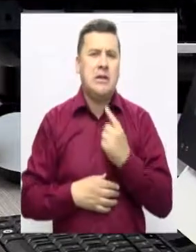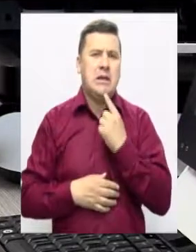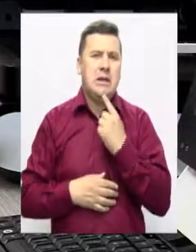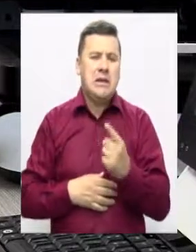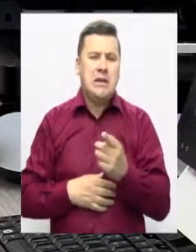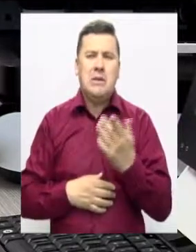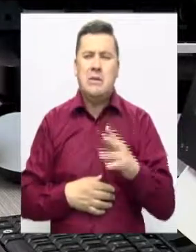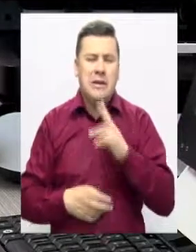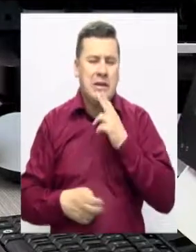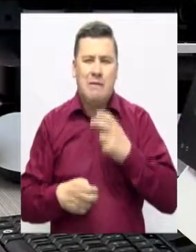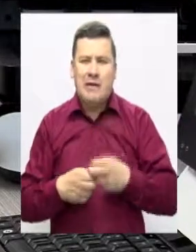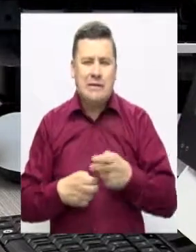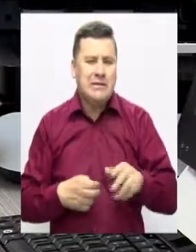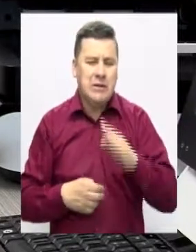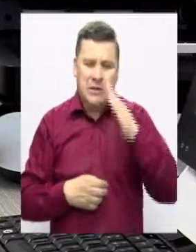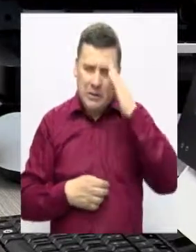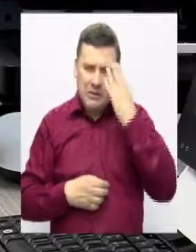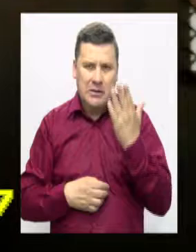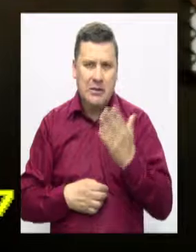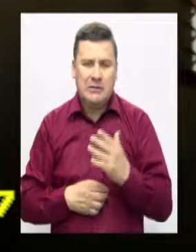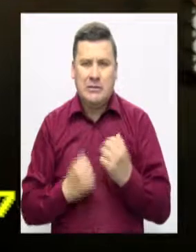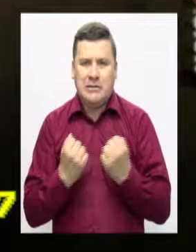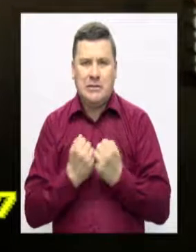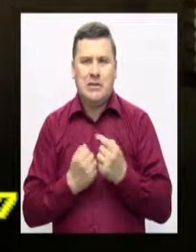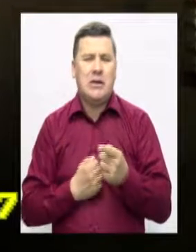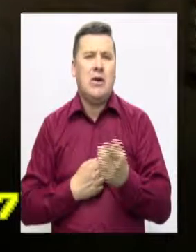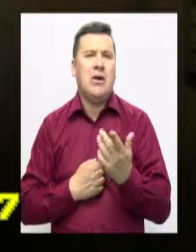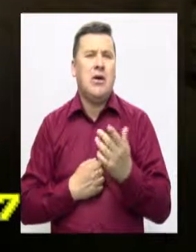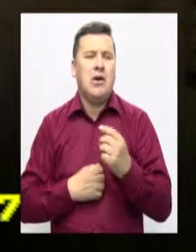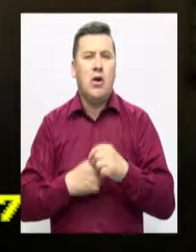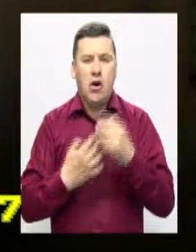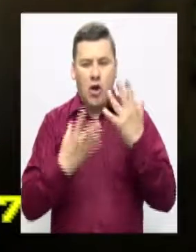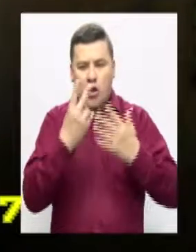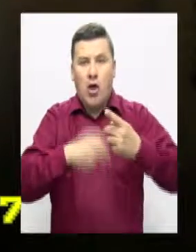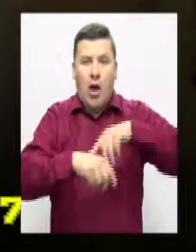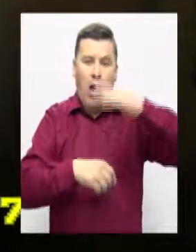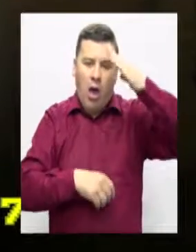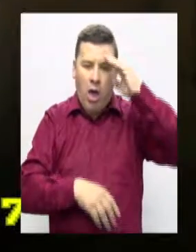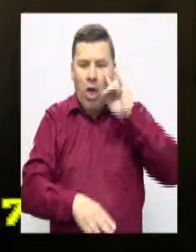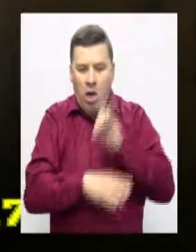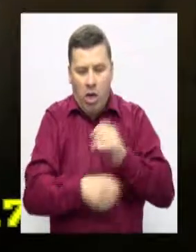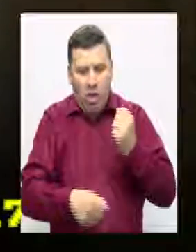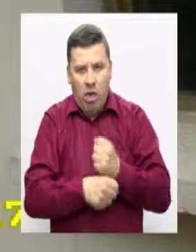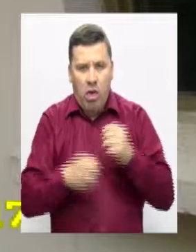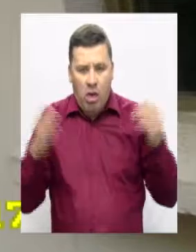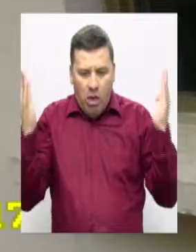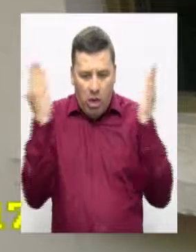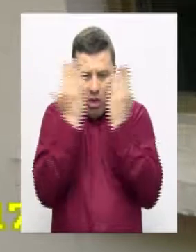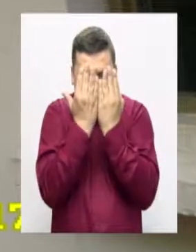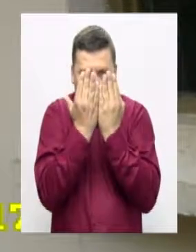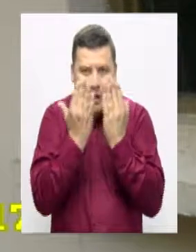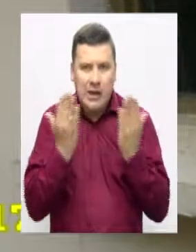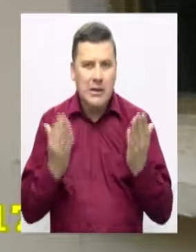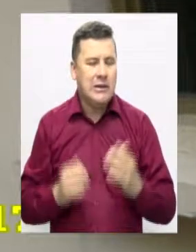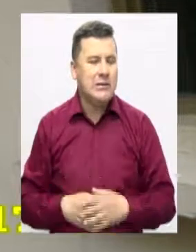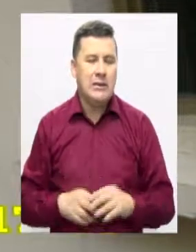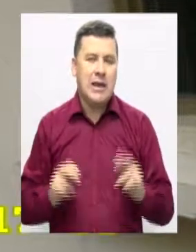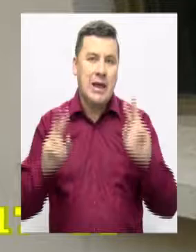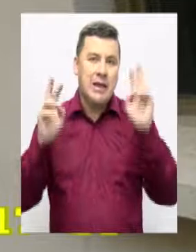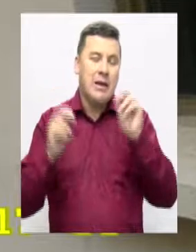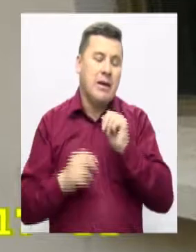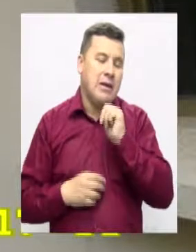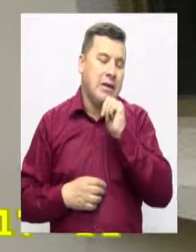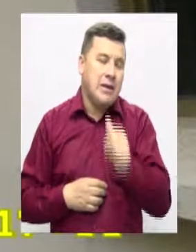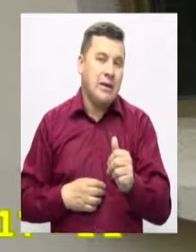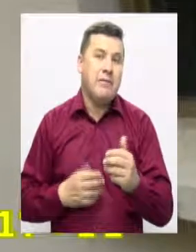están cenando tipo 4 de la tarde. Estamos hablando de 12 horas encerrados. Entonces, es un tema crítico,